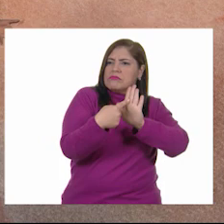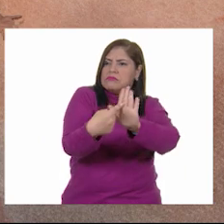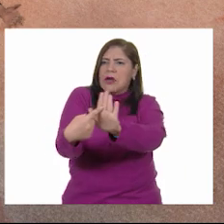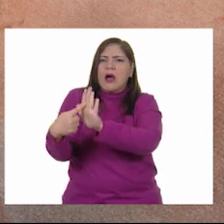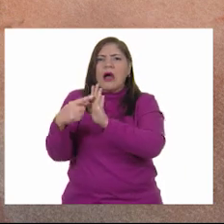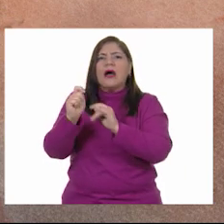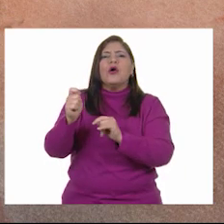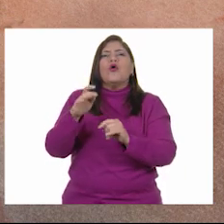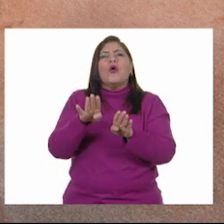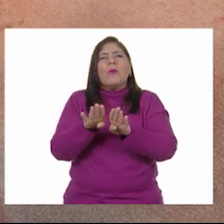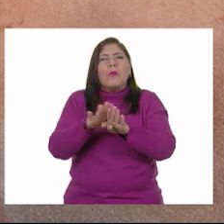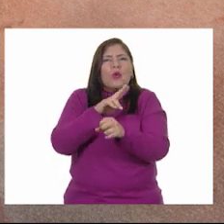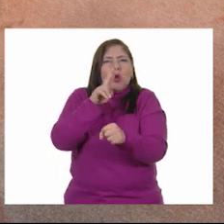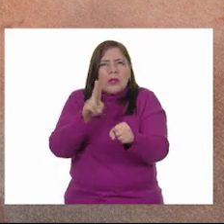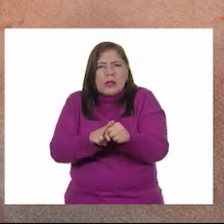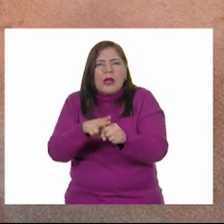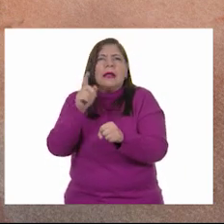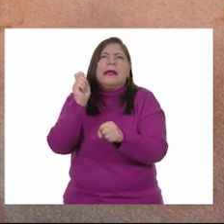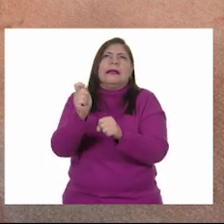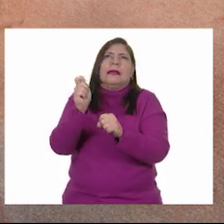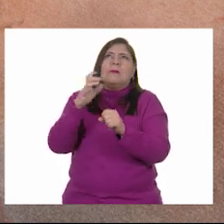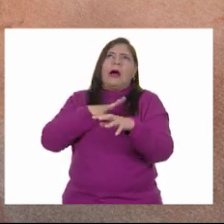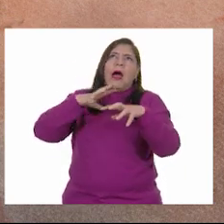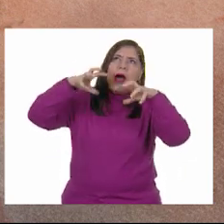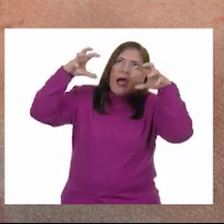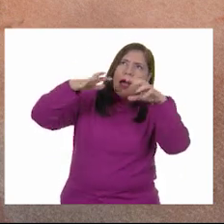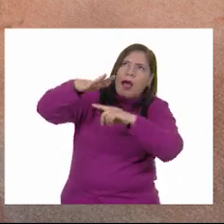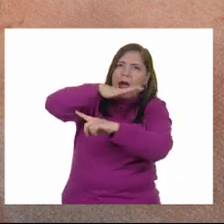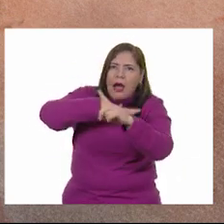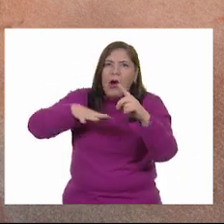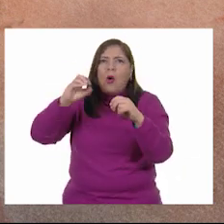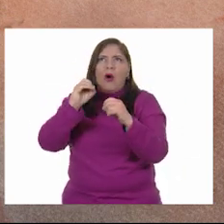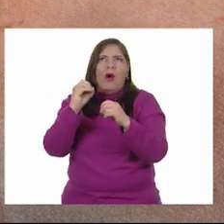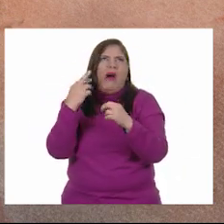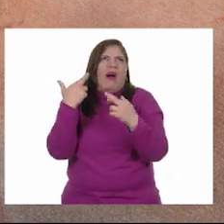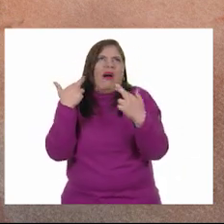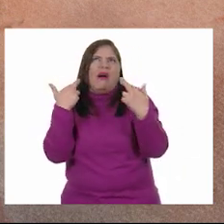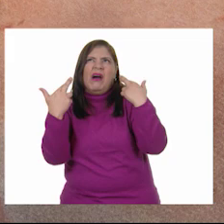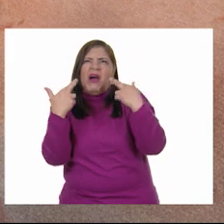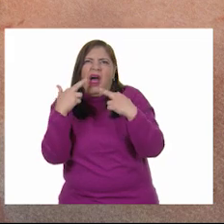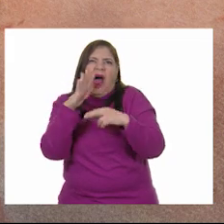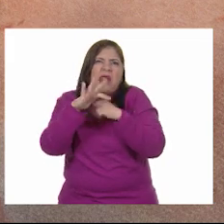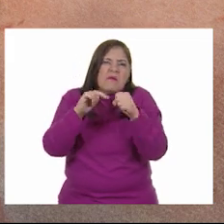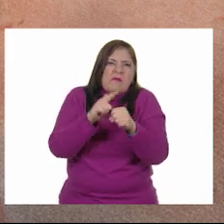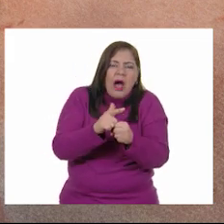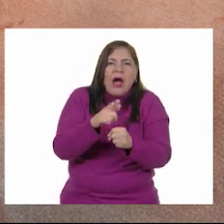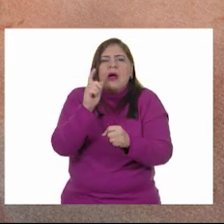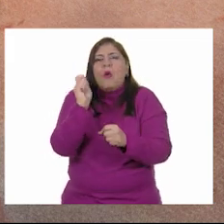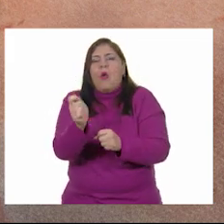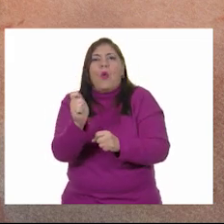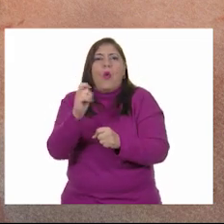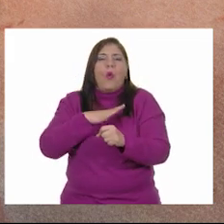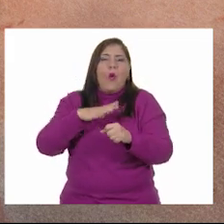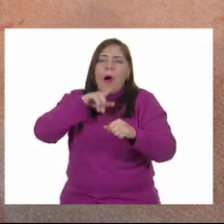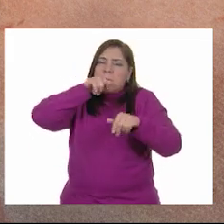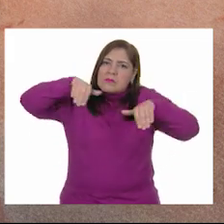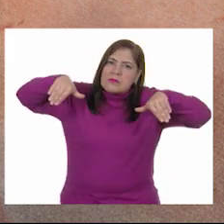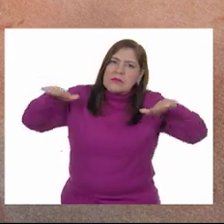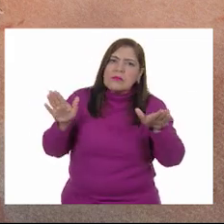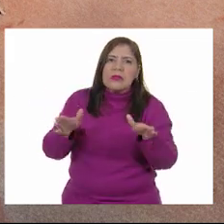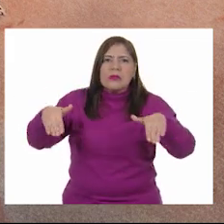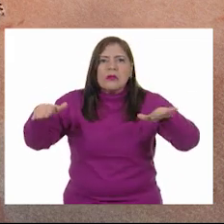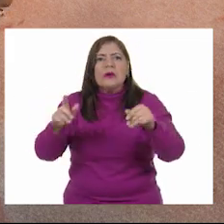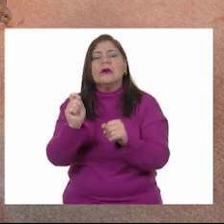naturaleza, como una gran tormenta, el sonido de un animal, el sonido de un ave, el momento de la